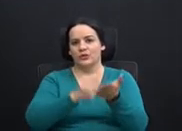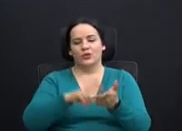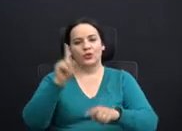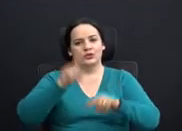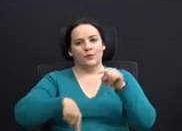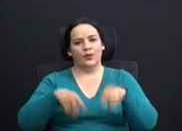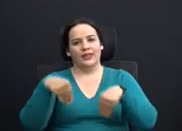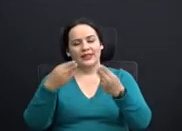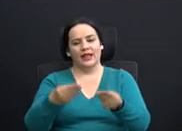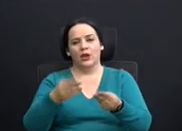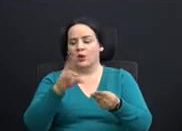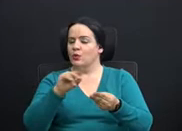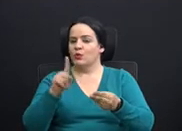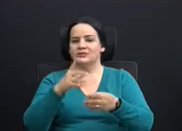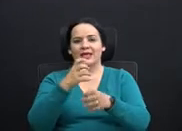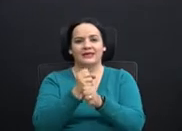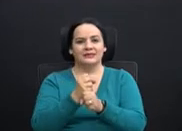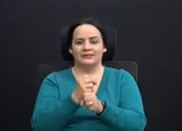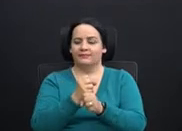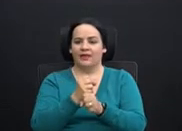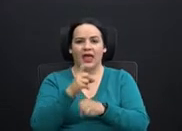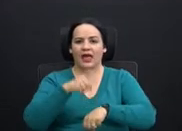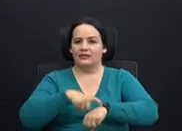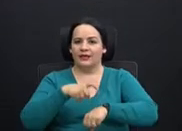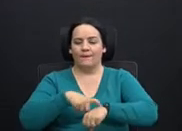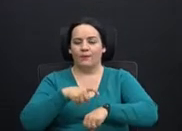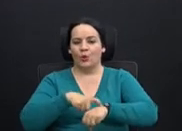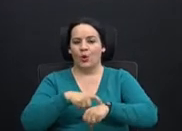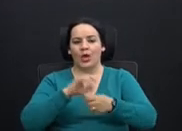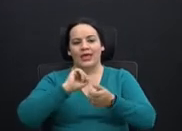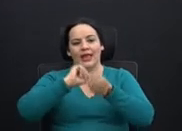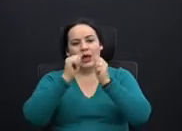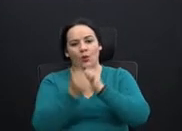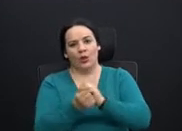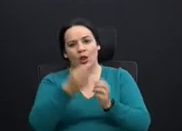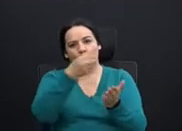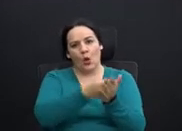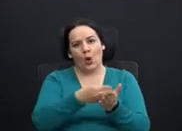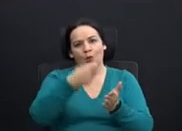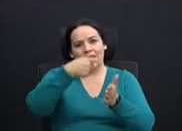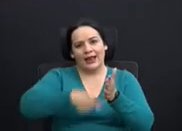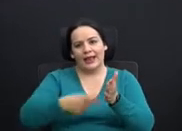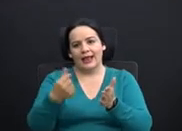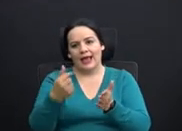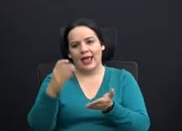a tiempo, y que el ajuste del canon o el cobro del canon nos daría